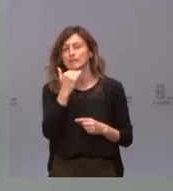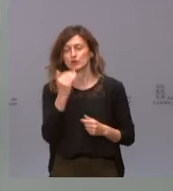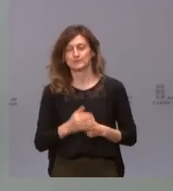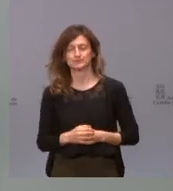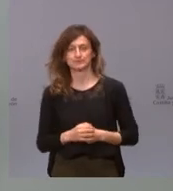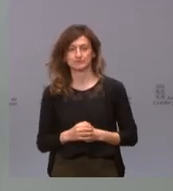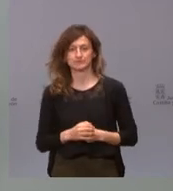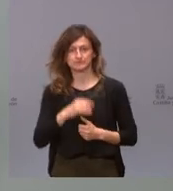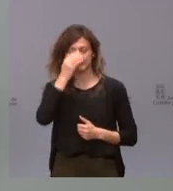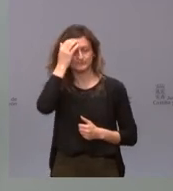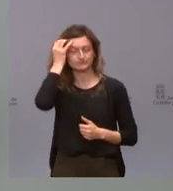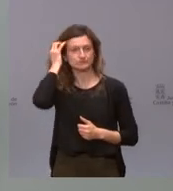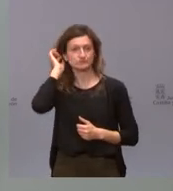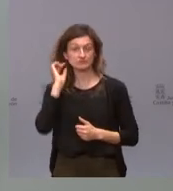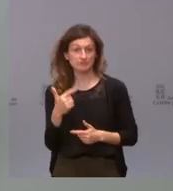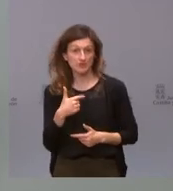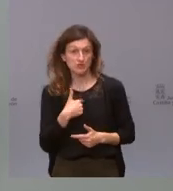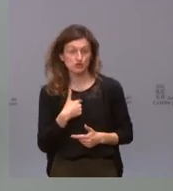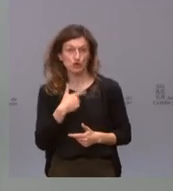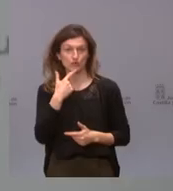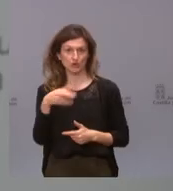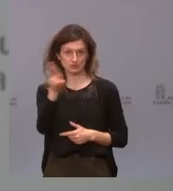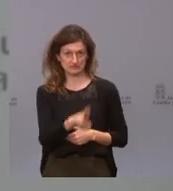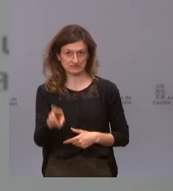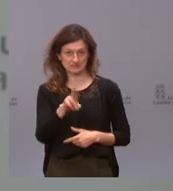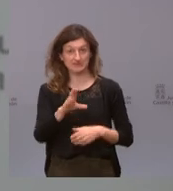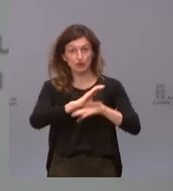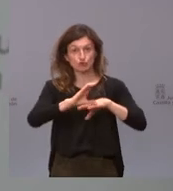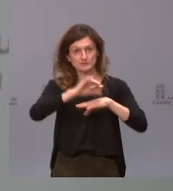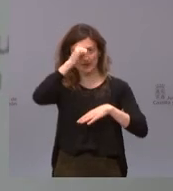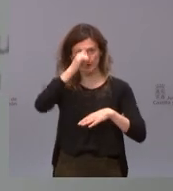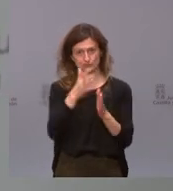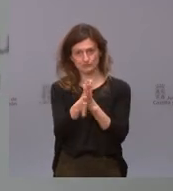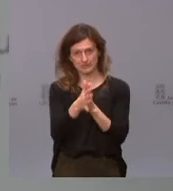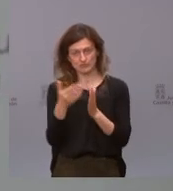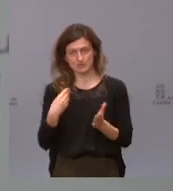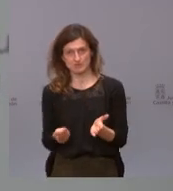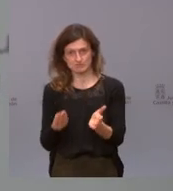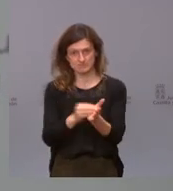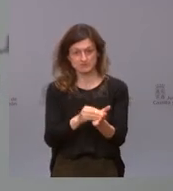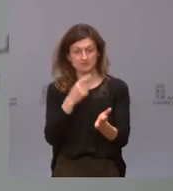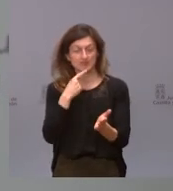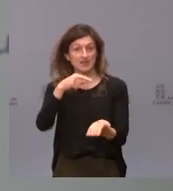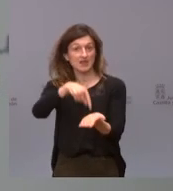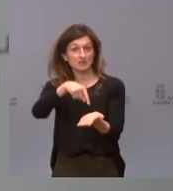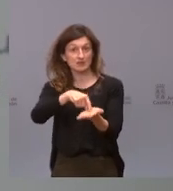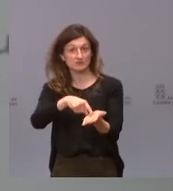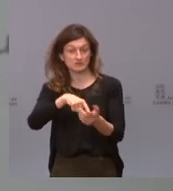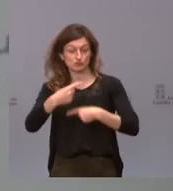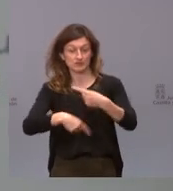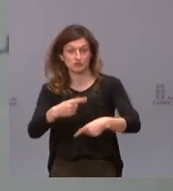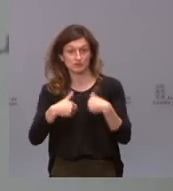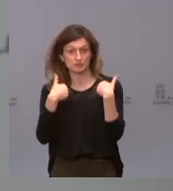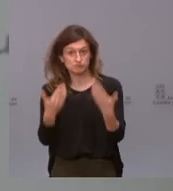respecto bueno abundar en lo que ya ha explicado el consejero la eliminación del impuesto de sucesiones y